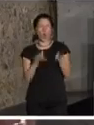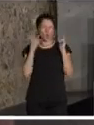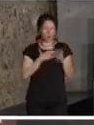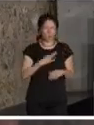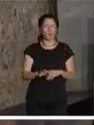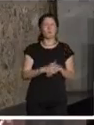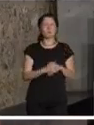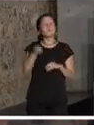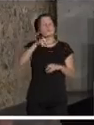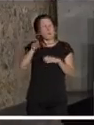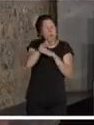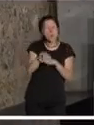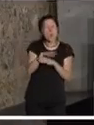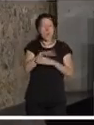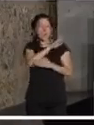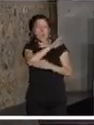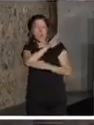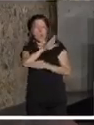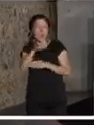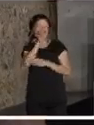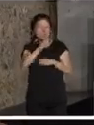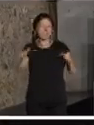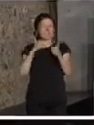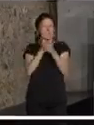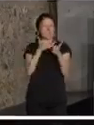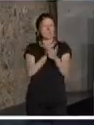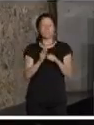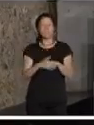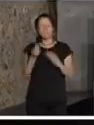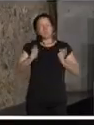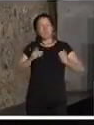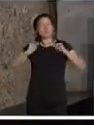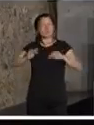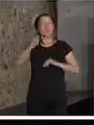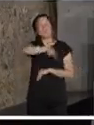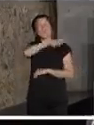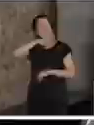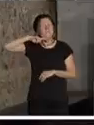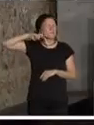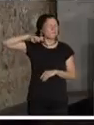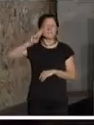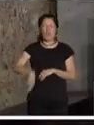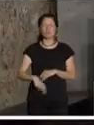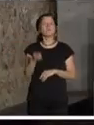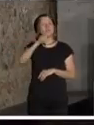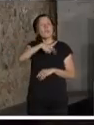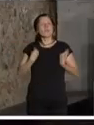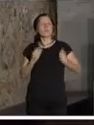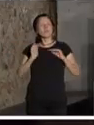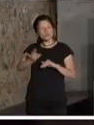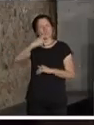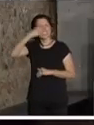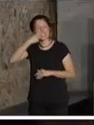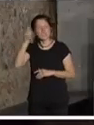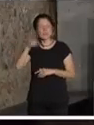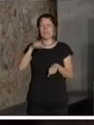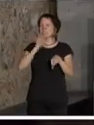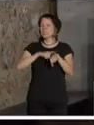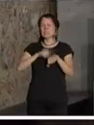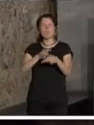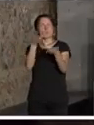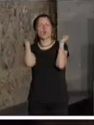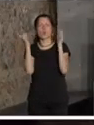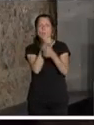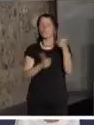niños y niñas y los cuidados de las personas dependientes que su vida también es valiosa que su vida también importa que su tiempo libre